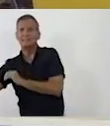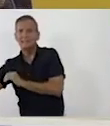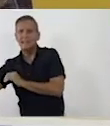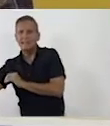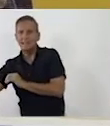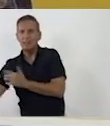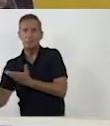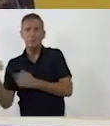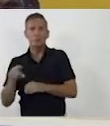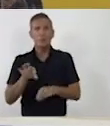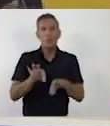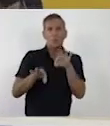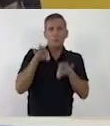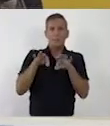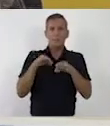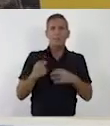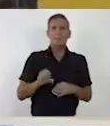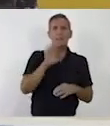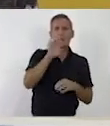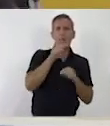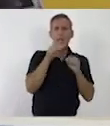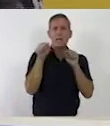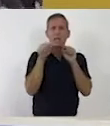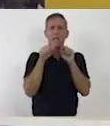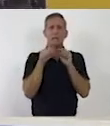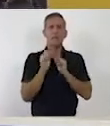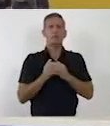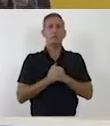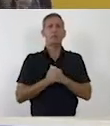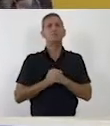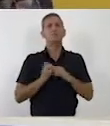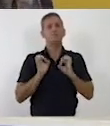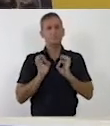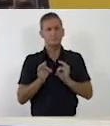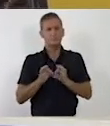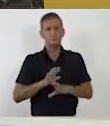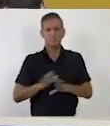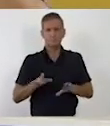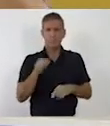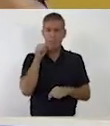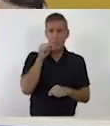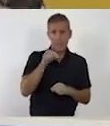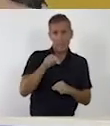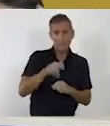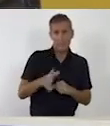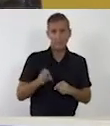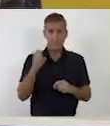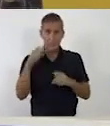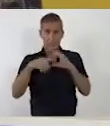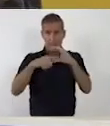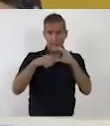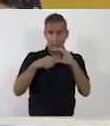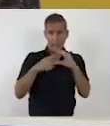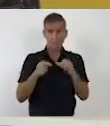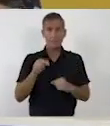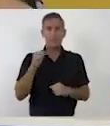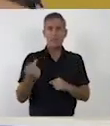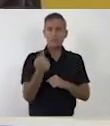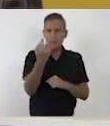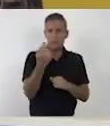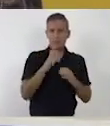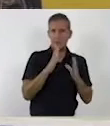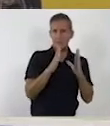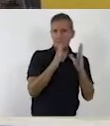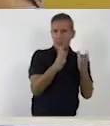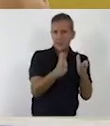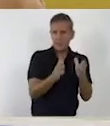que pueden extraerlas de la ecuación estequiométrica debidamente ajustada. Bueno, hasta aquí el contenido que corresponde a